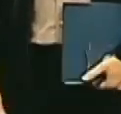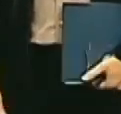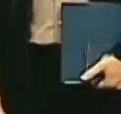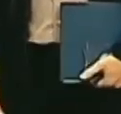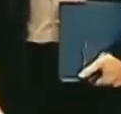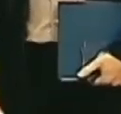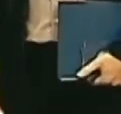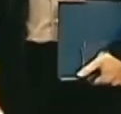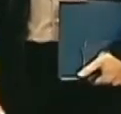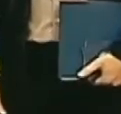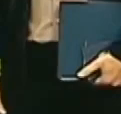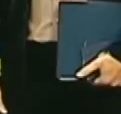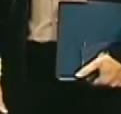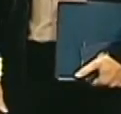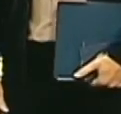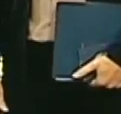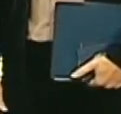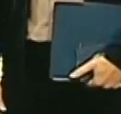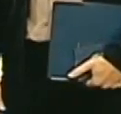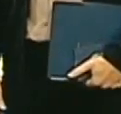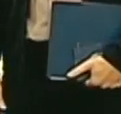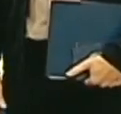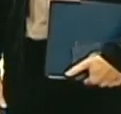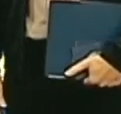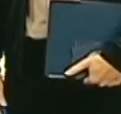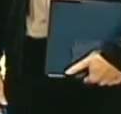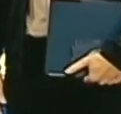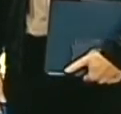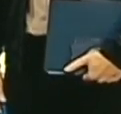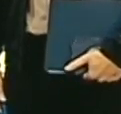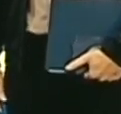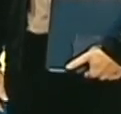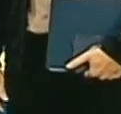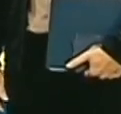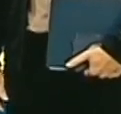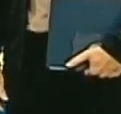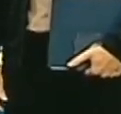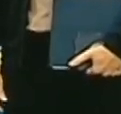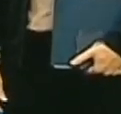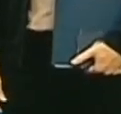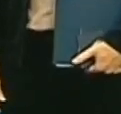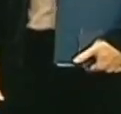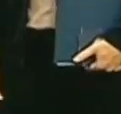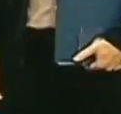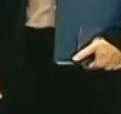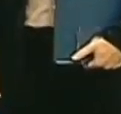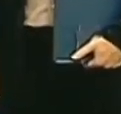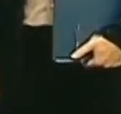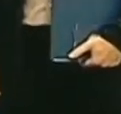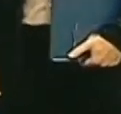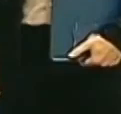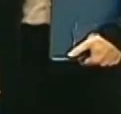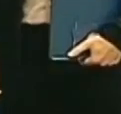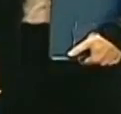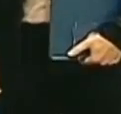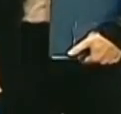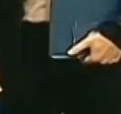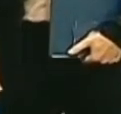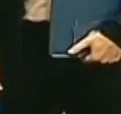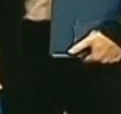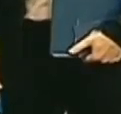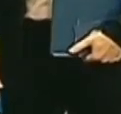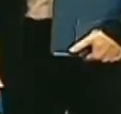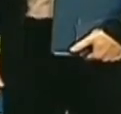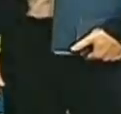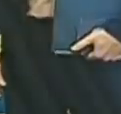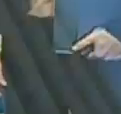la supersede del Banco de Venezuela, el banco más grande del país. Y hemos venido